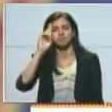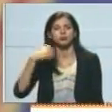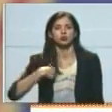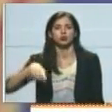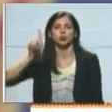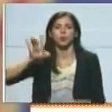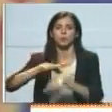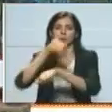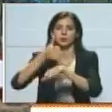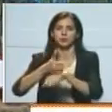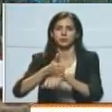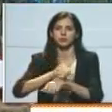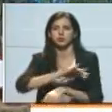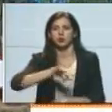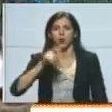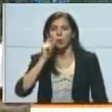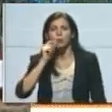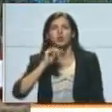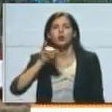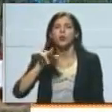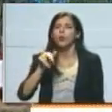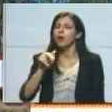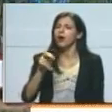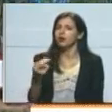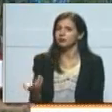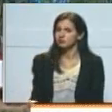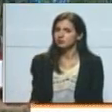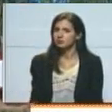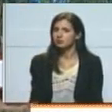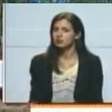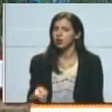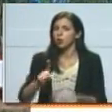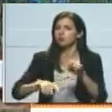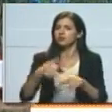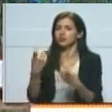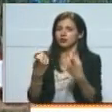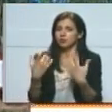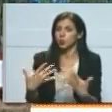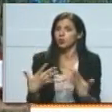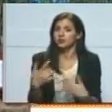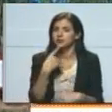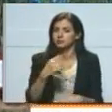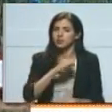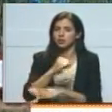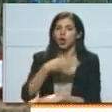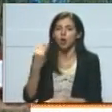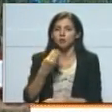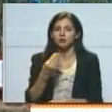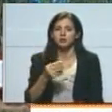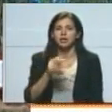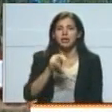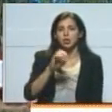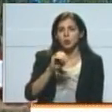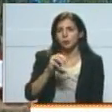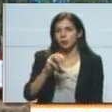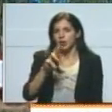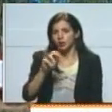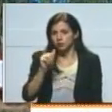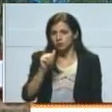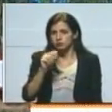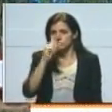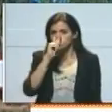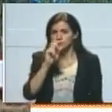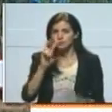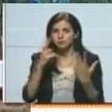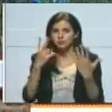Juan Andrés Mejía, ¿cuáles son los focos que quedan aquí? Urgente, fue asesinado en Chacao Neomar Lander, joven de 17 años por